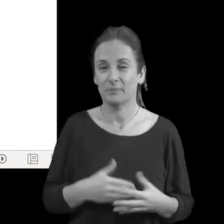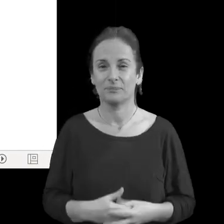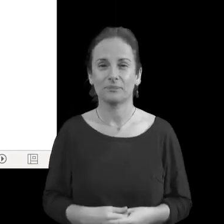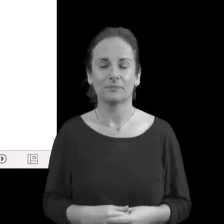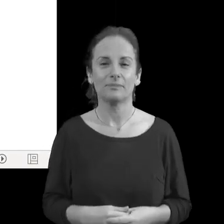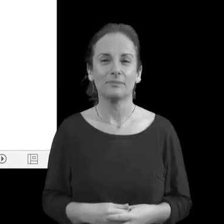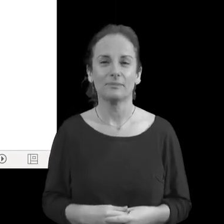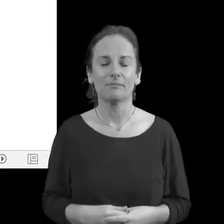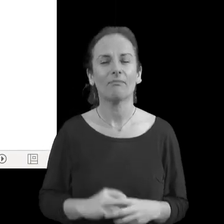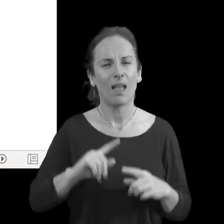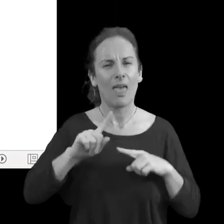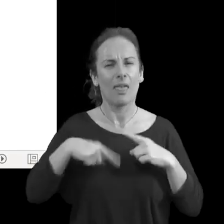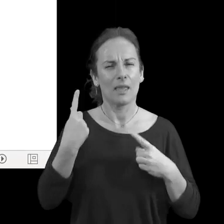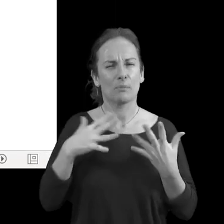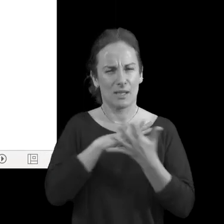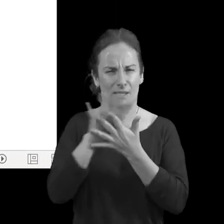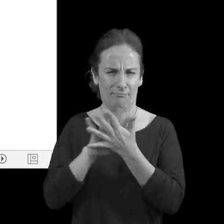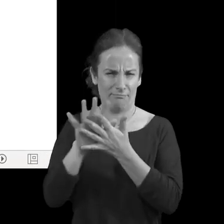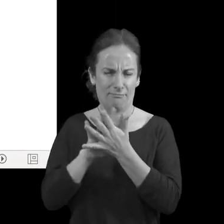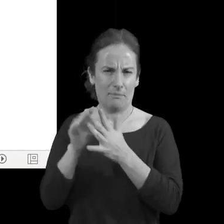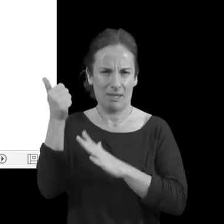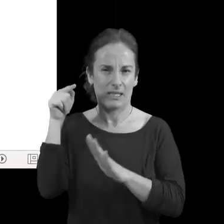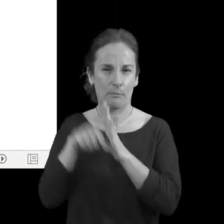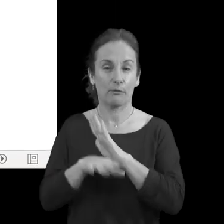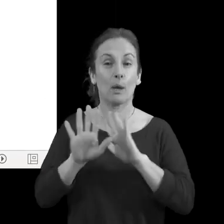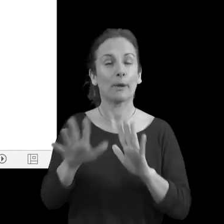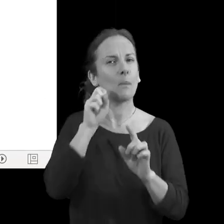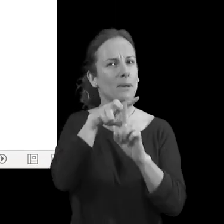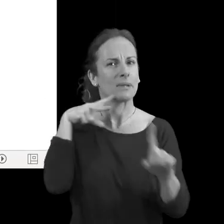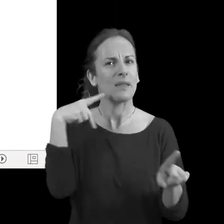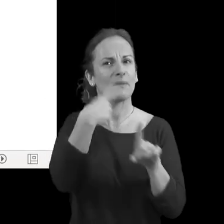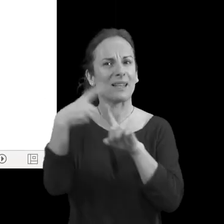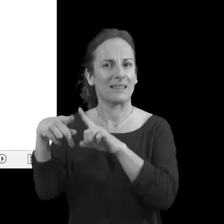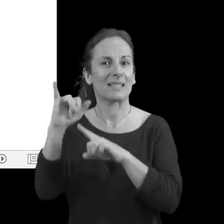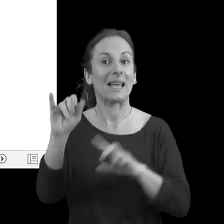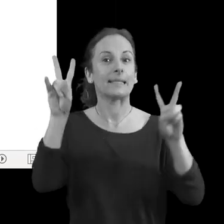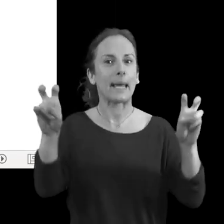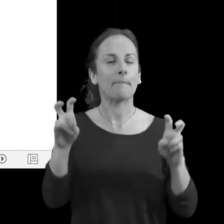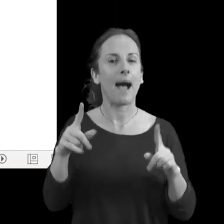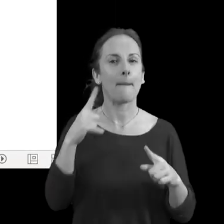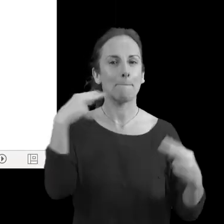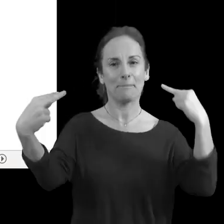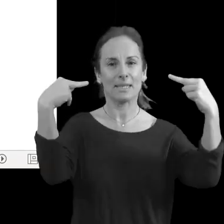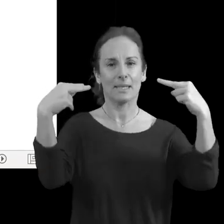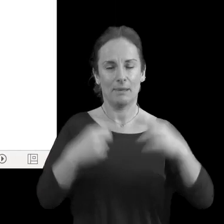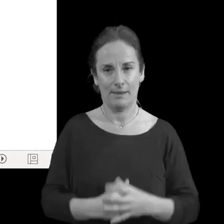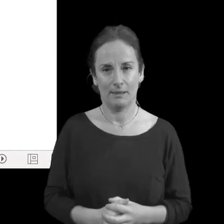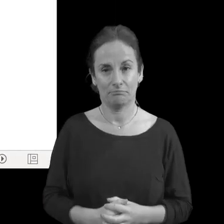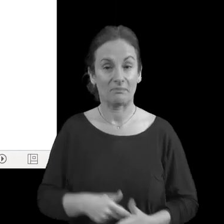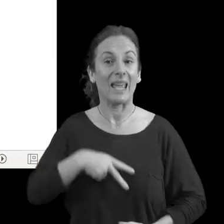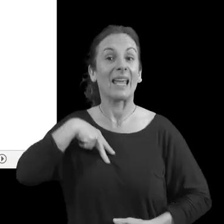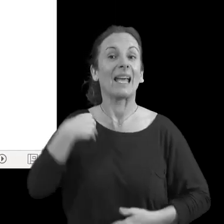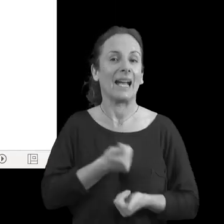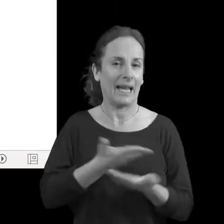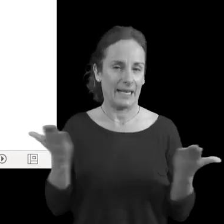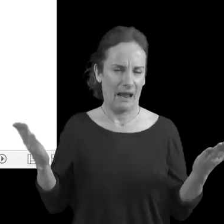podemos luego debatir, hay perspectivas diferentes sobre la cuestión de la visibilidad, ¿no? Así, en líneas generales, y ya os